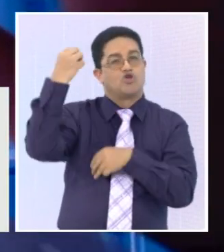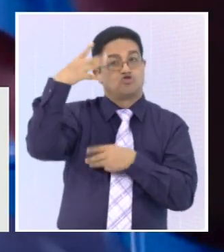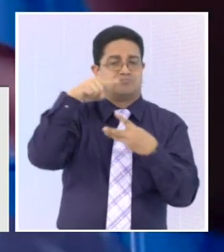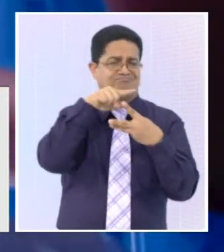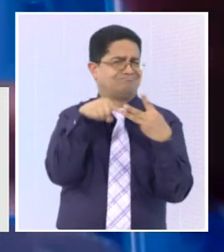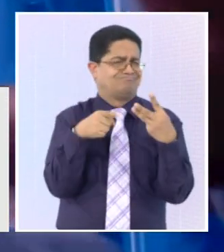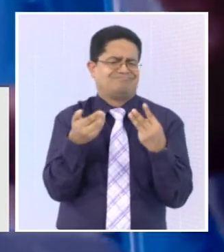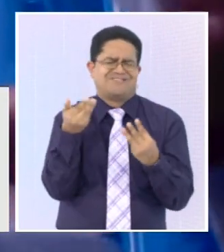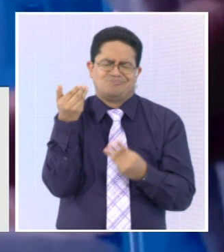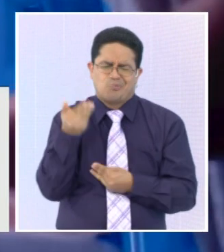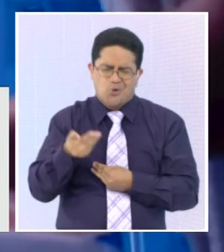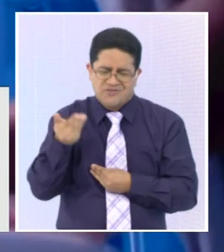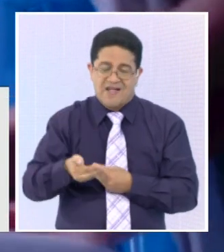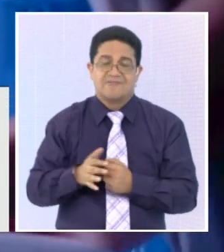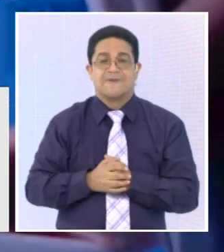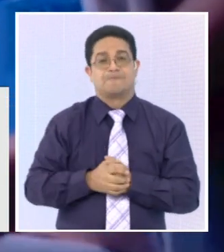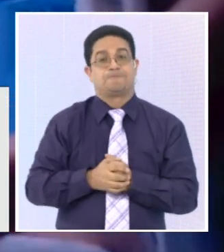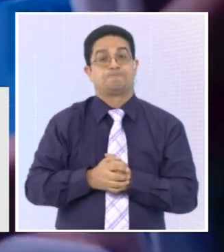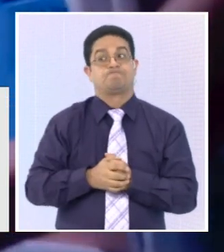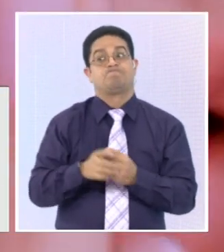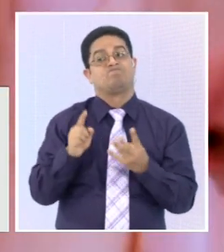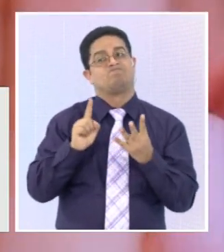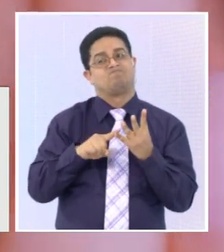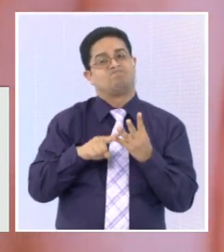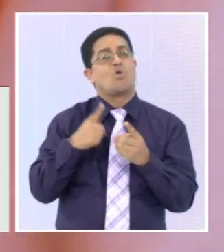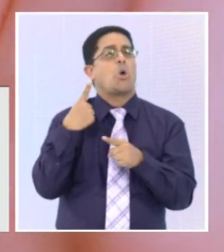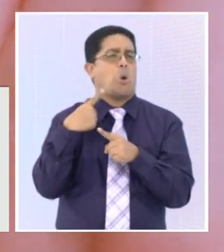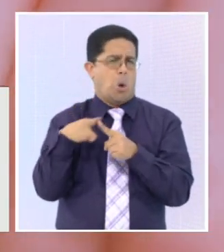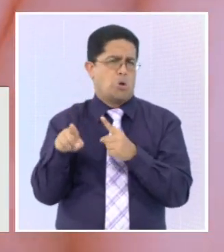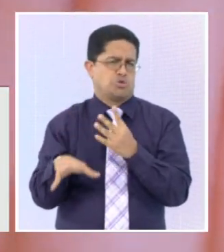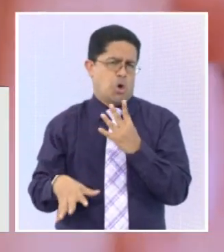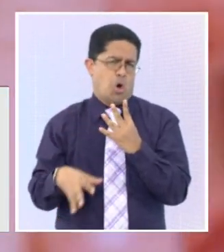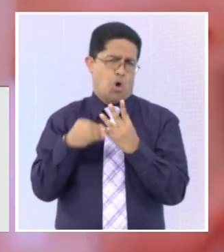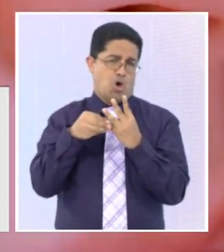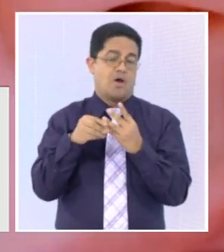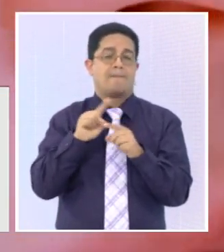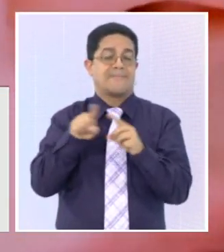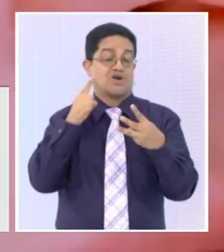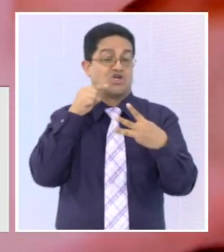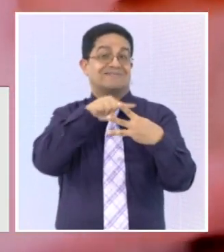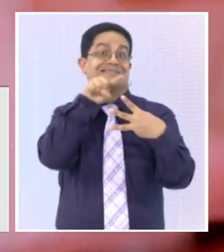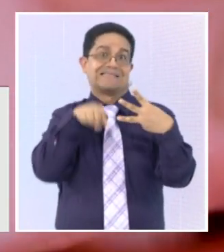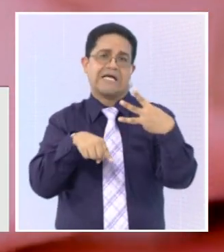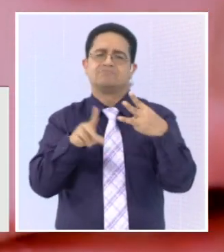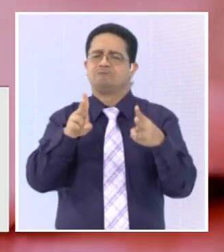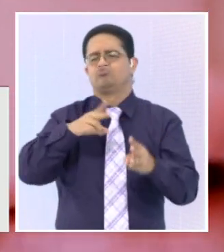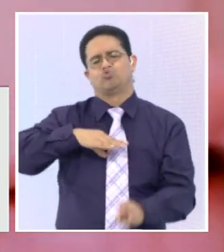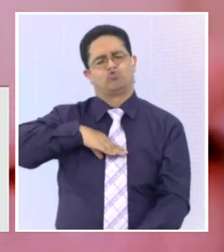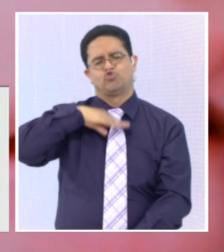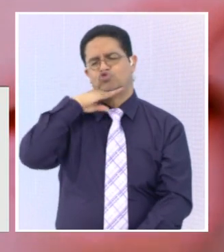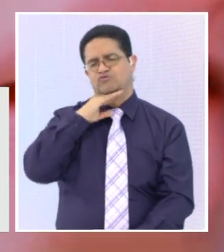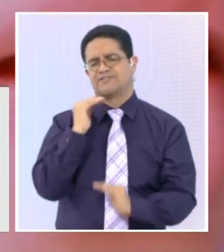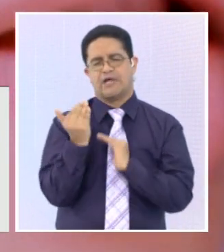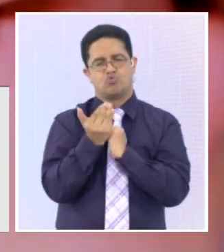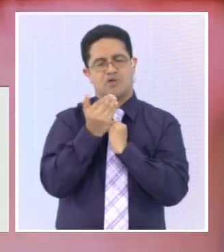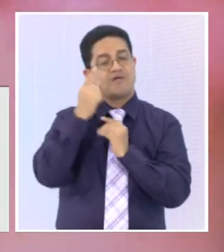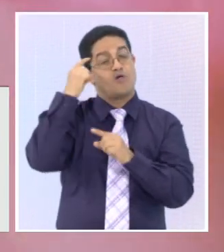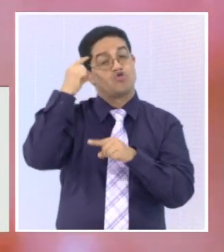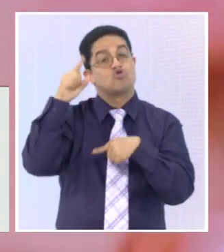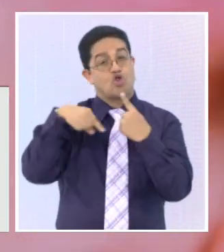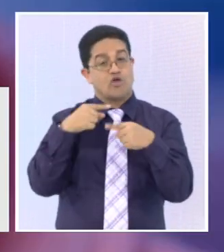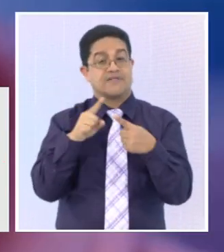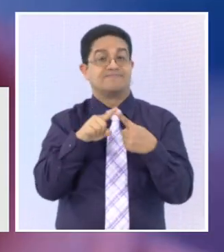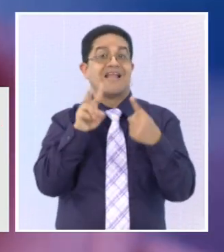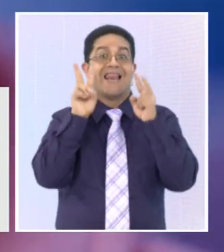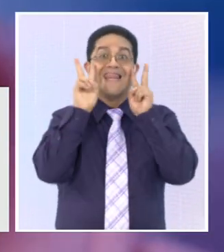esencial. Lo demás puede ser un buen complemento, pero con tres productos es suficiente para el cuidado diario. Un buen limpiador,